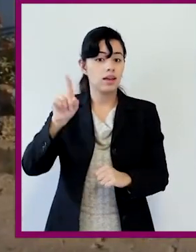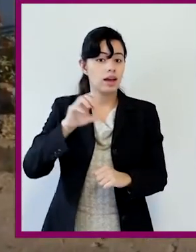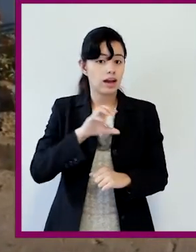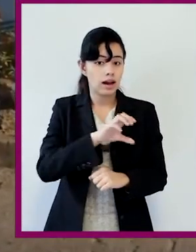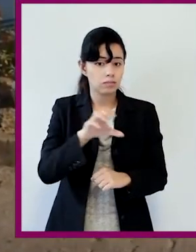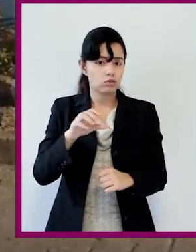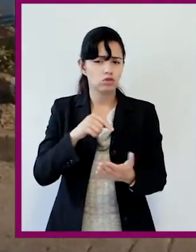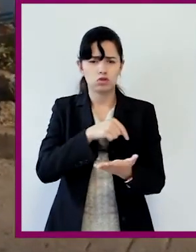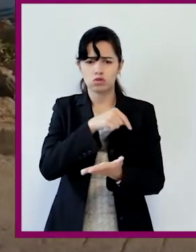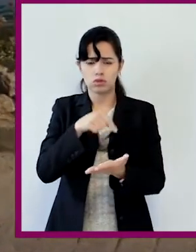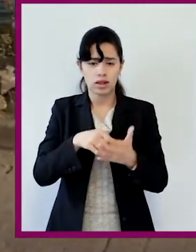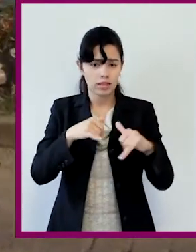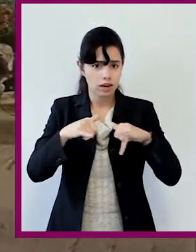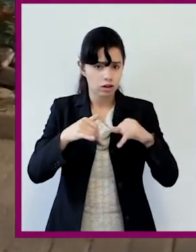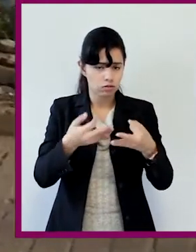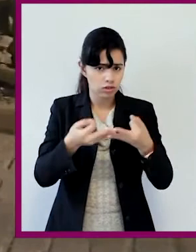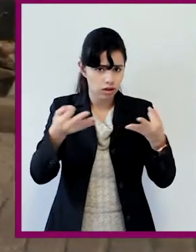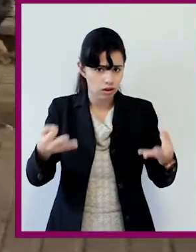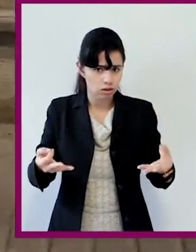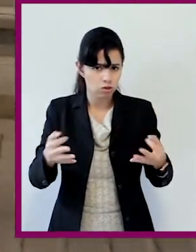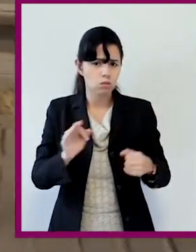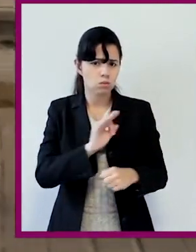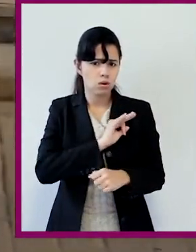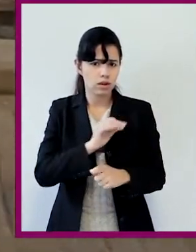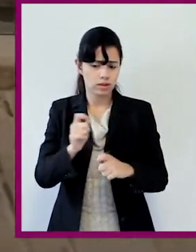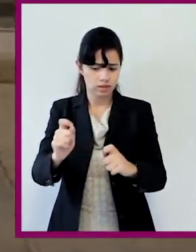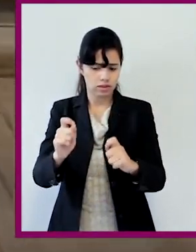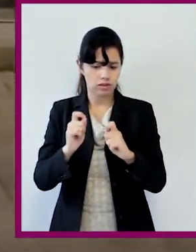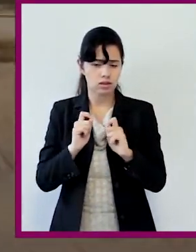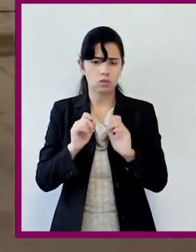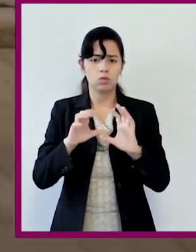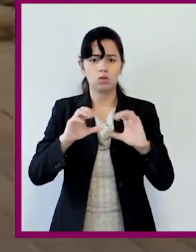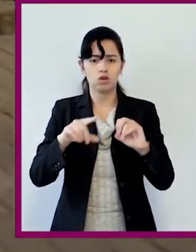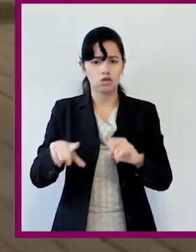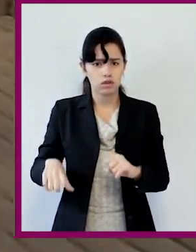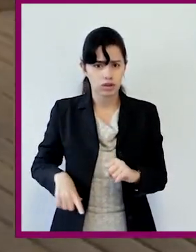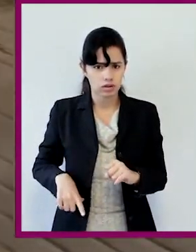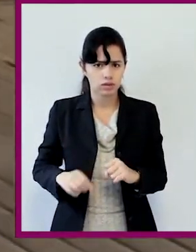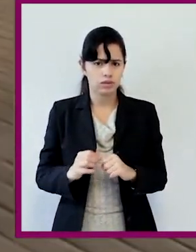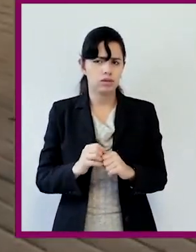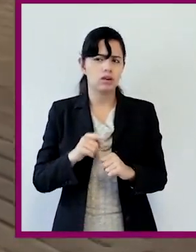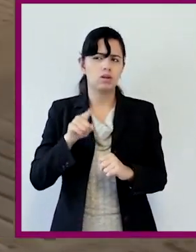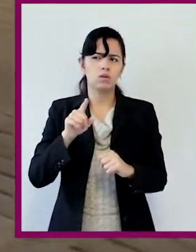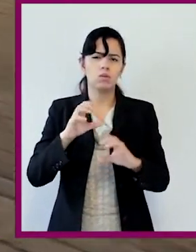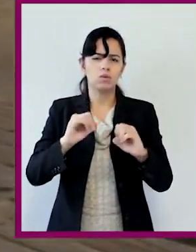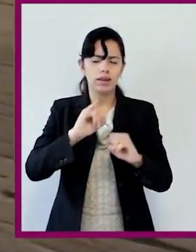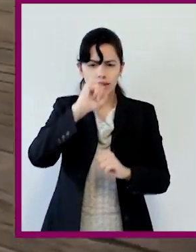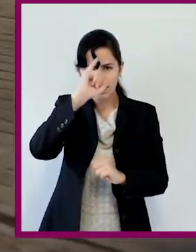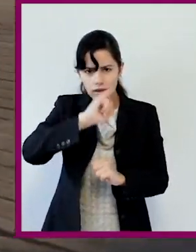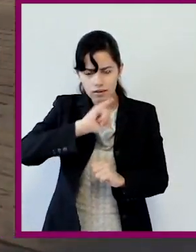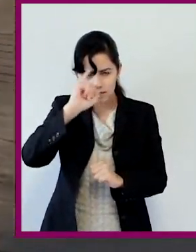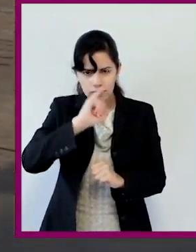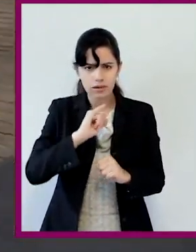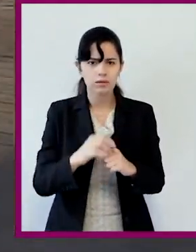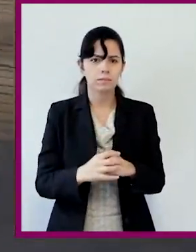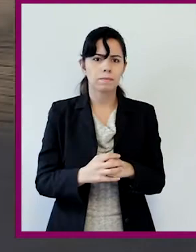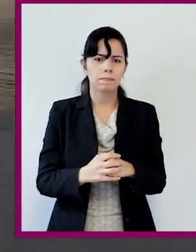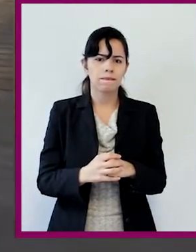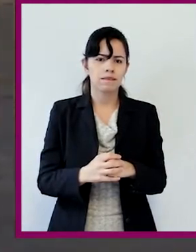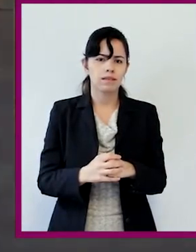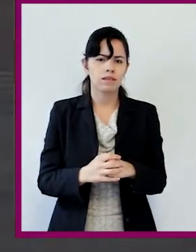pueden en muchas ocasiones acceder a cargos comunales o ejidales